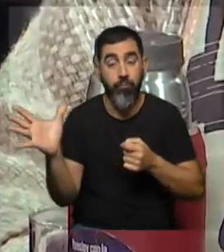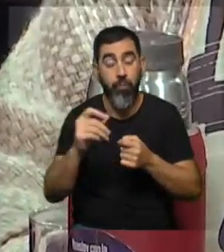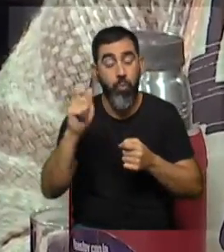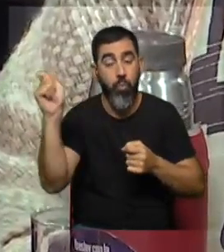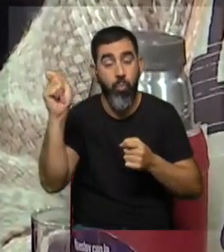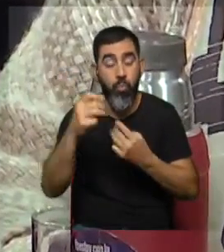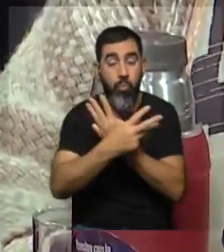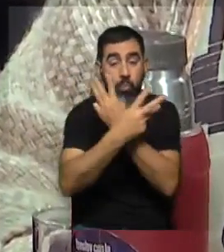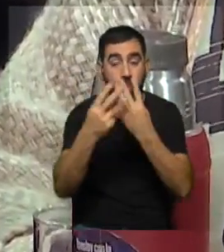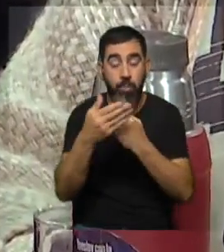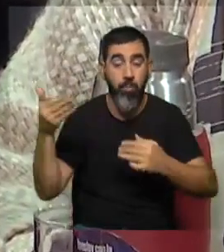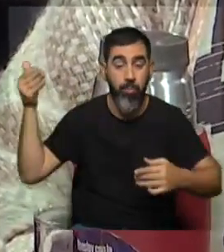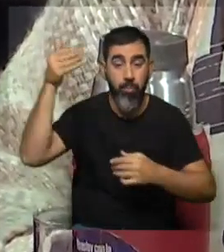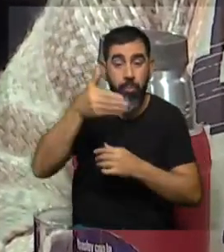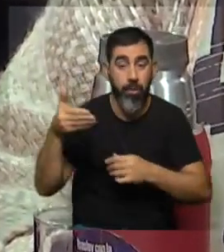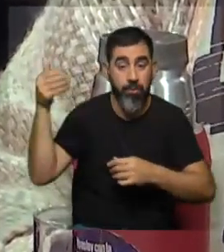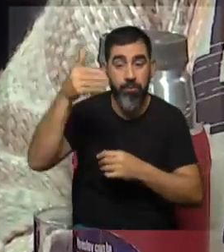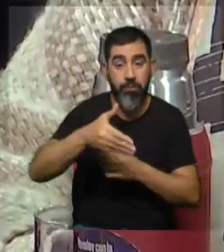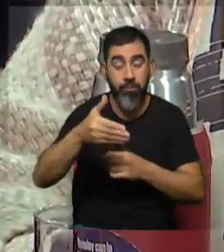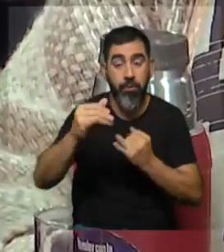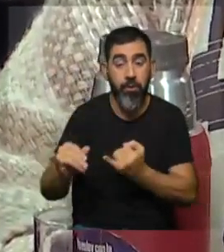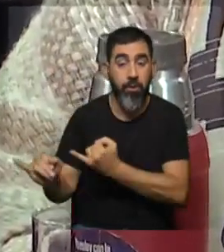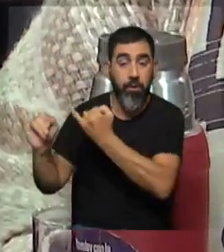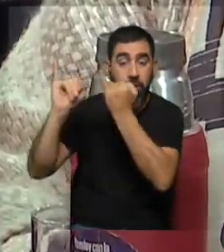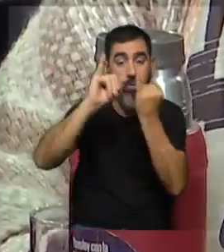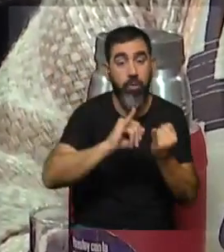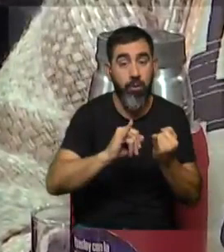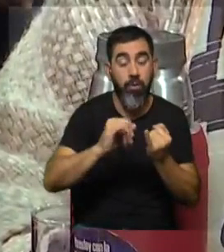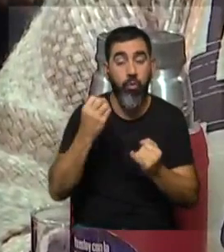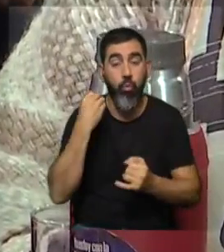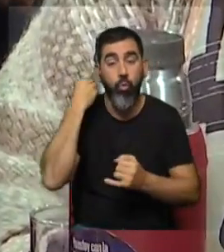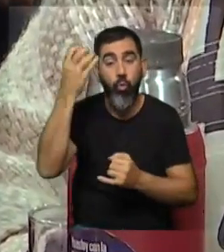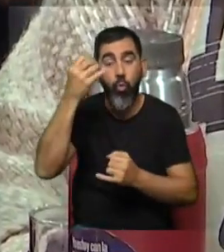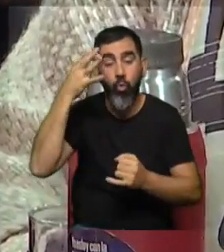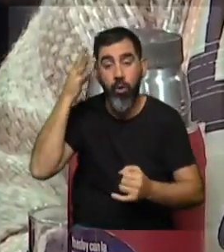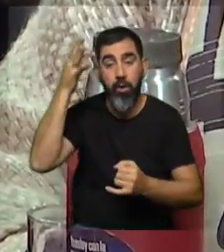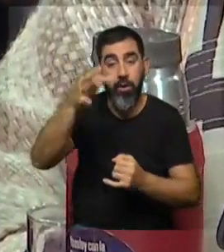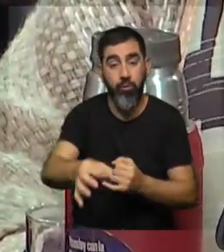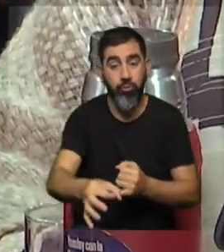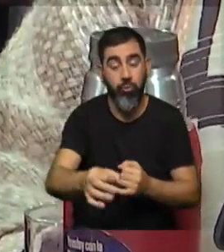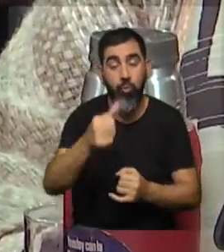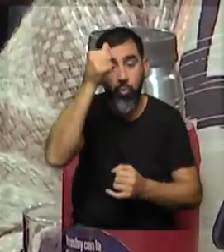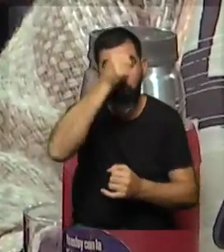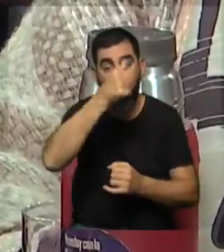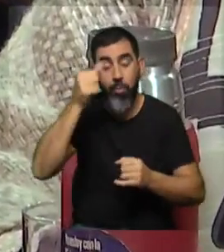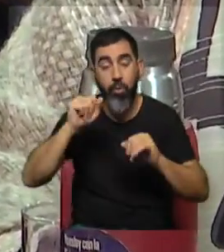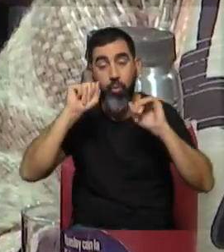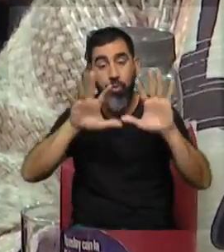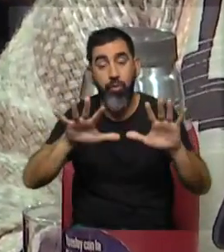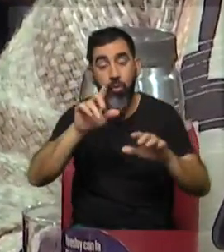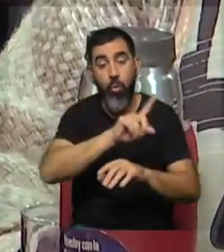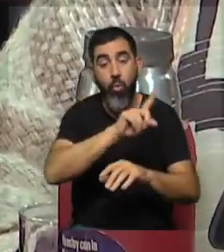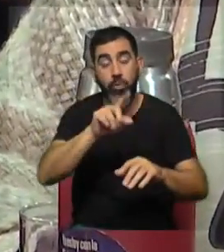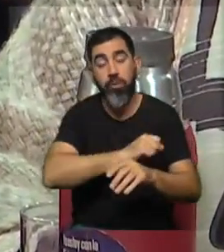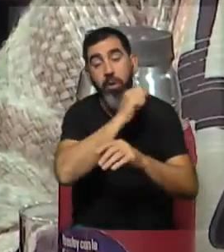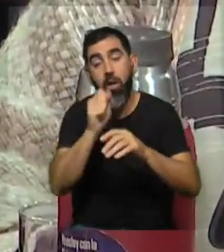Popular participen en la jornada del congreso del pueblo que tendrá lugar el domingo diez entre las